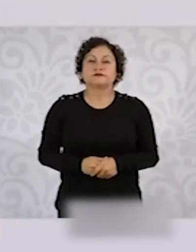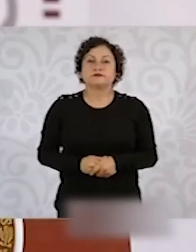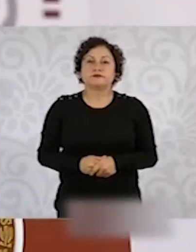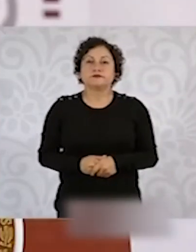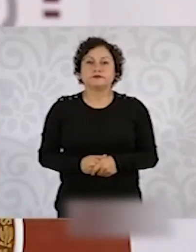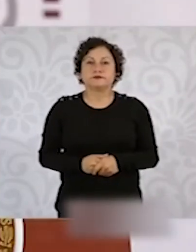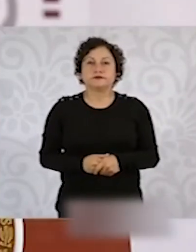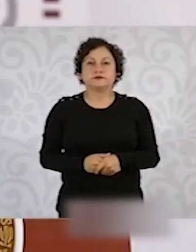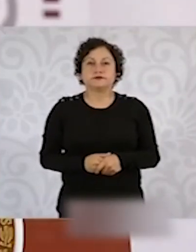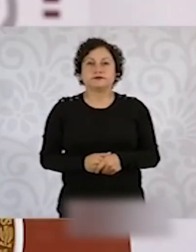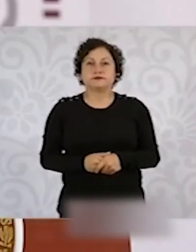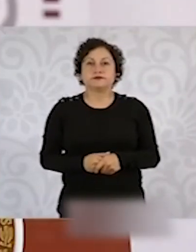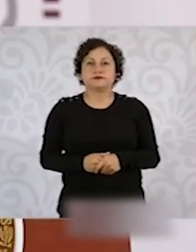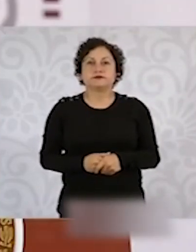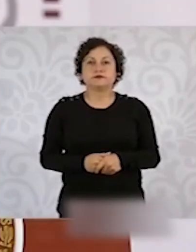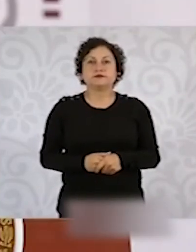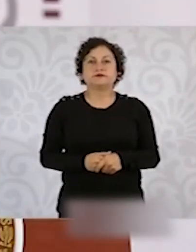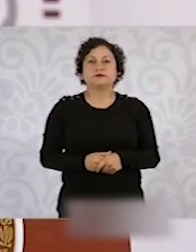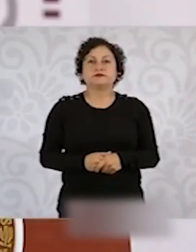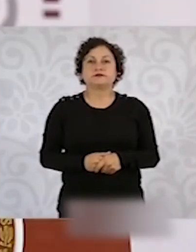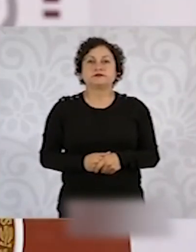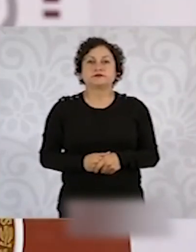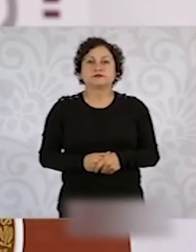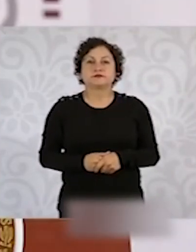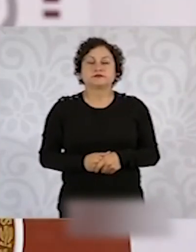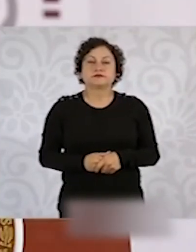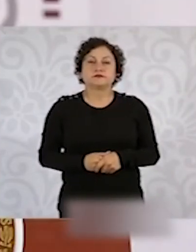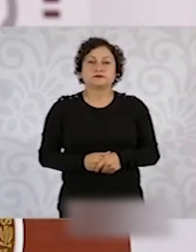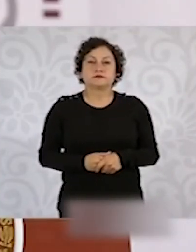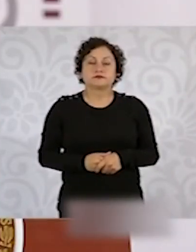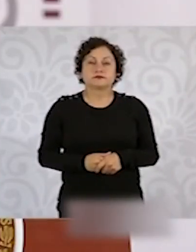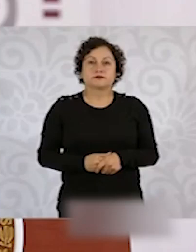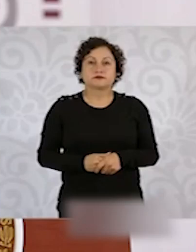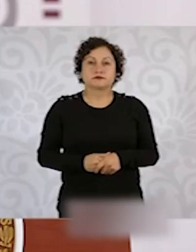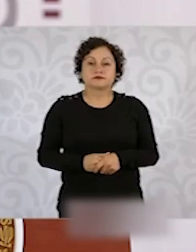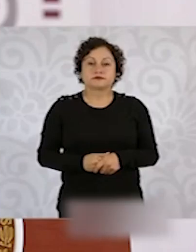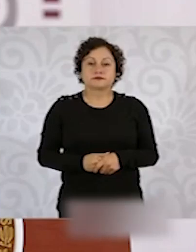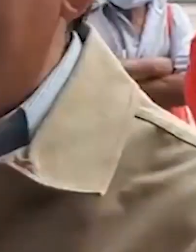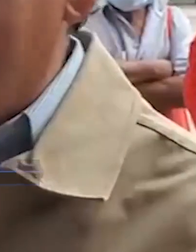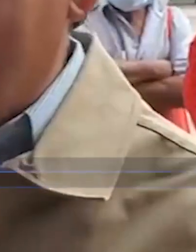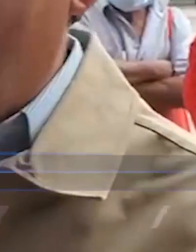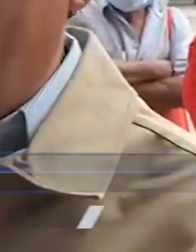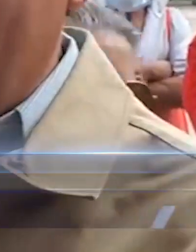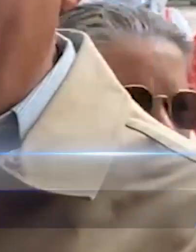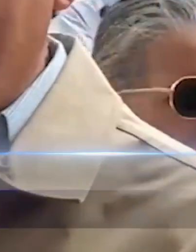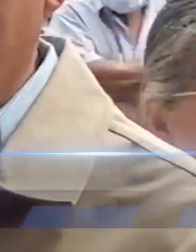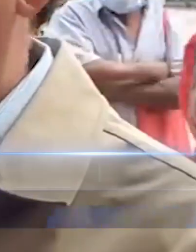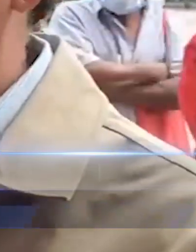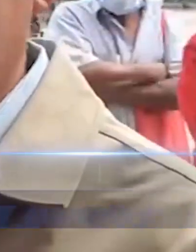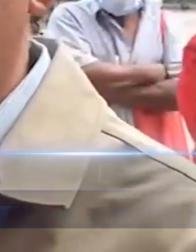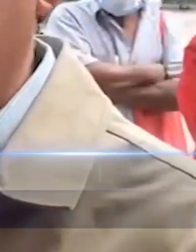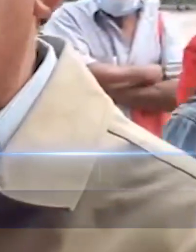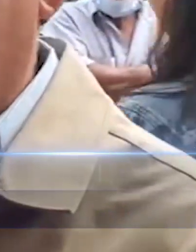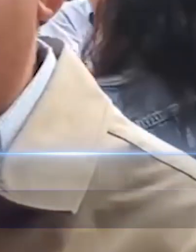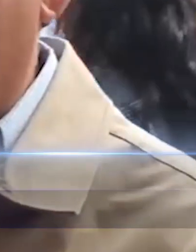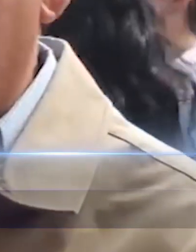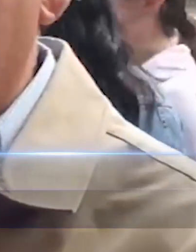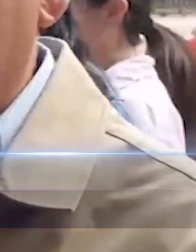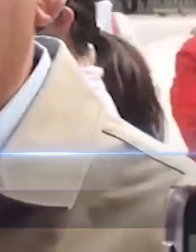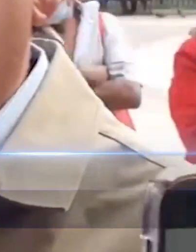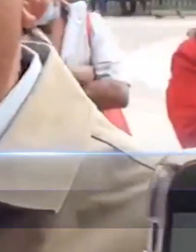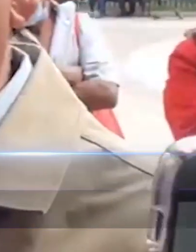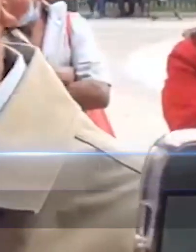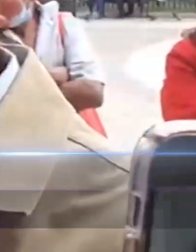el magistrado presidente del tribunal superior de Justicia del Estado Miguel meria yup se invalidar completamente to toda esa